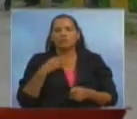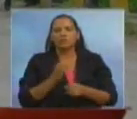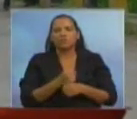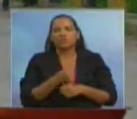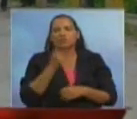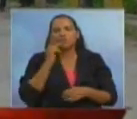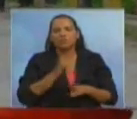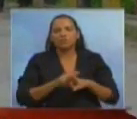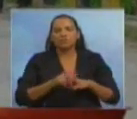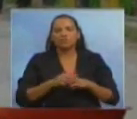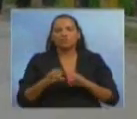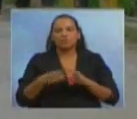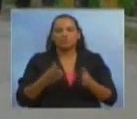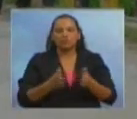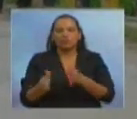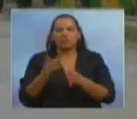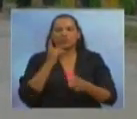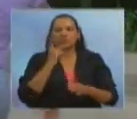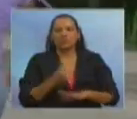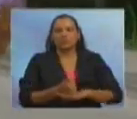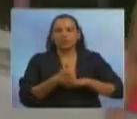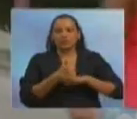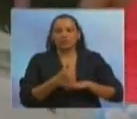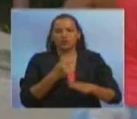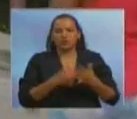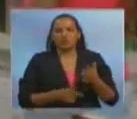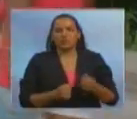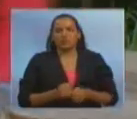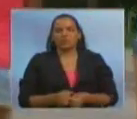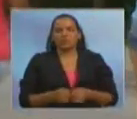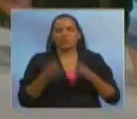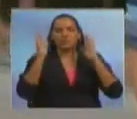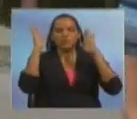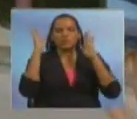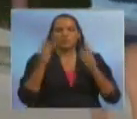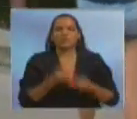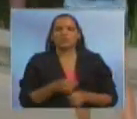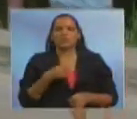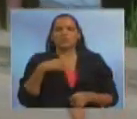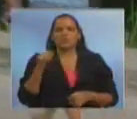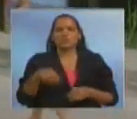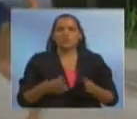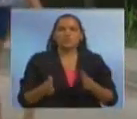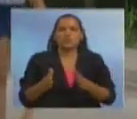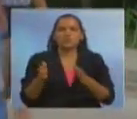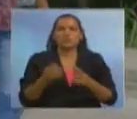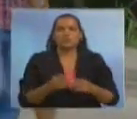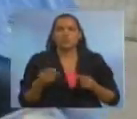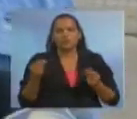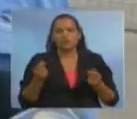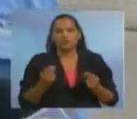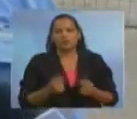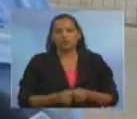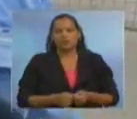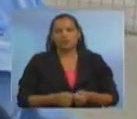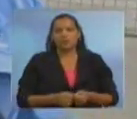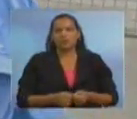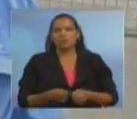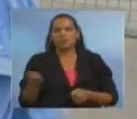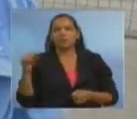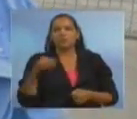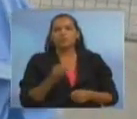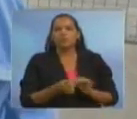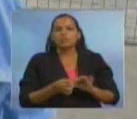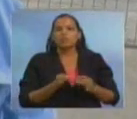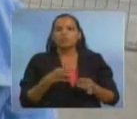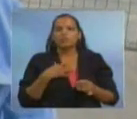uso de esta vía hacen un llamado a las autoridades competentes para que le den el debido mantenimiento a este paso vehicular lo más pronto posible. Que vengan a